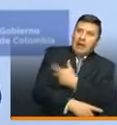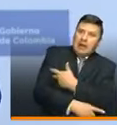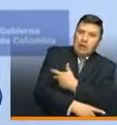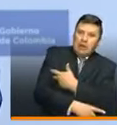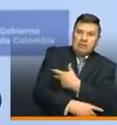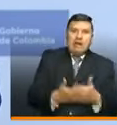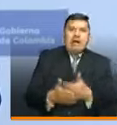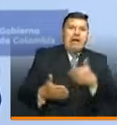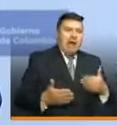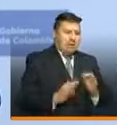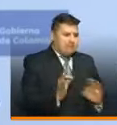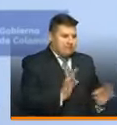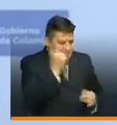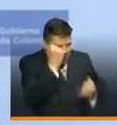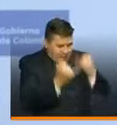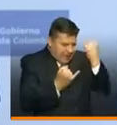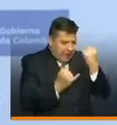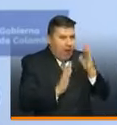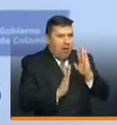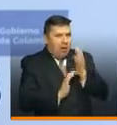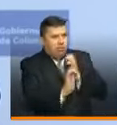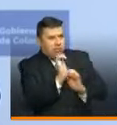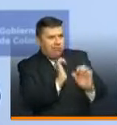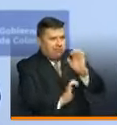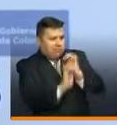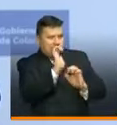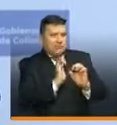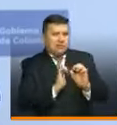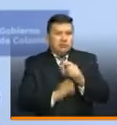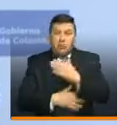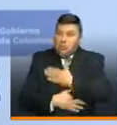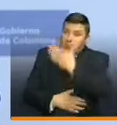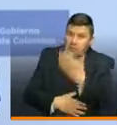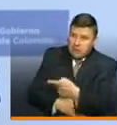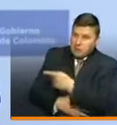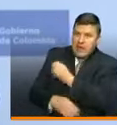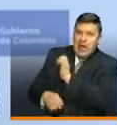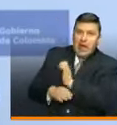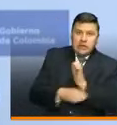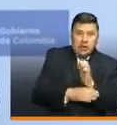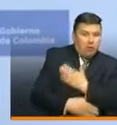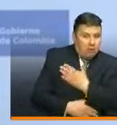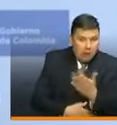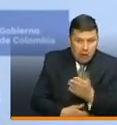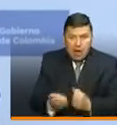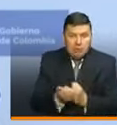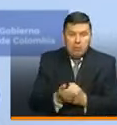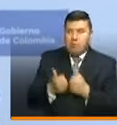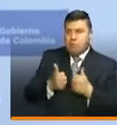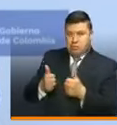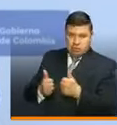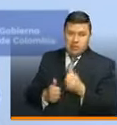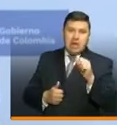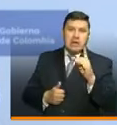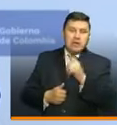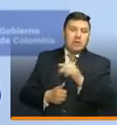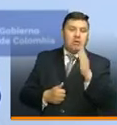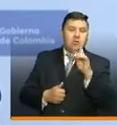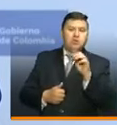una cuestión que va a tocar ir viendo y afinando, y la EAN se ha ofrecido también, al igual que la Andy y